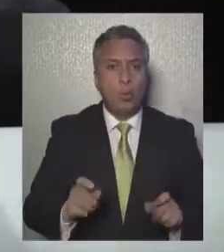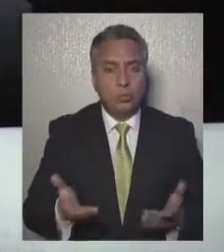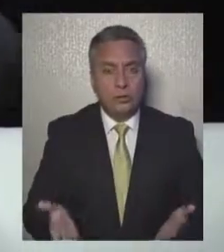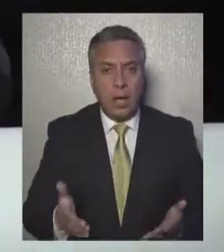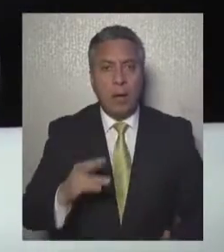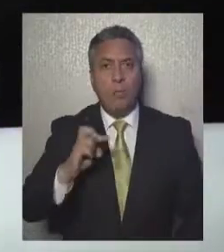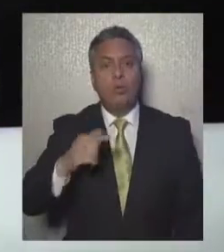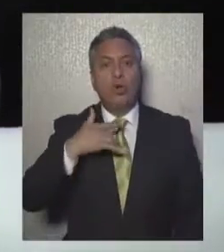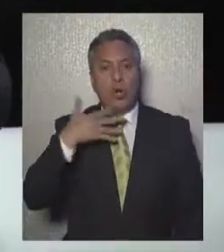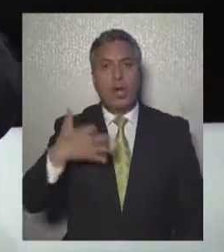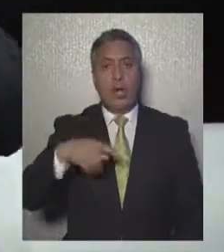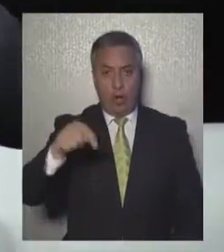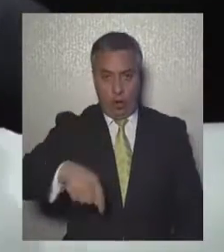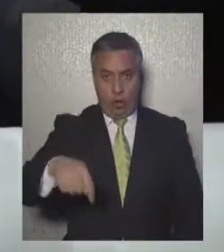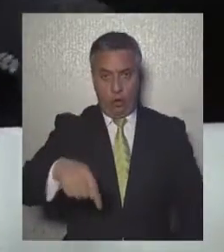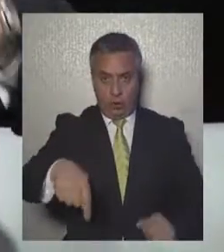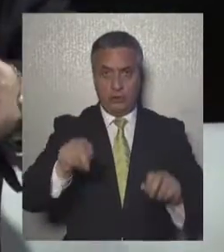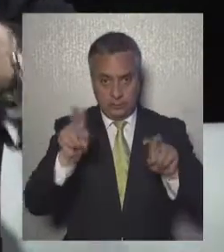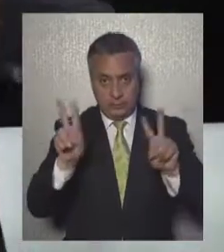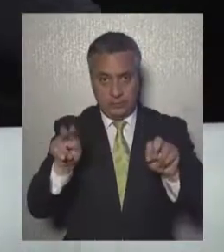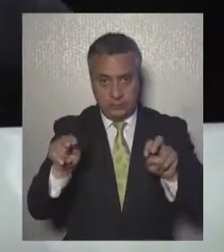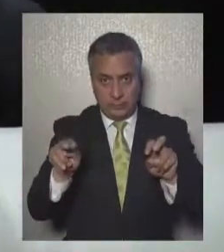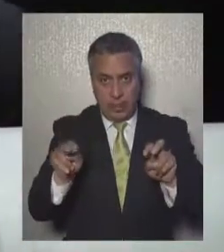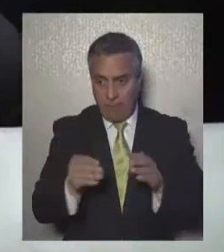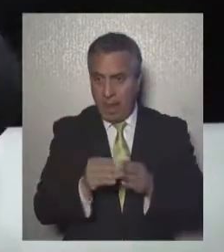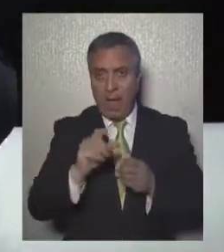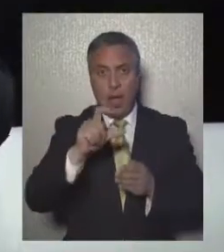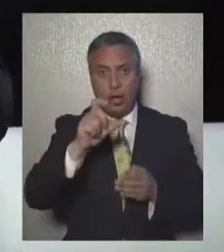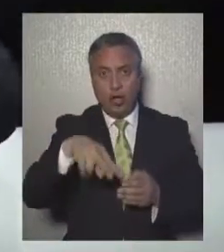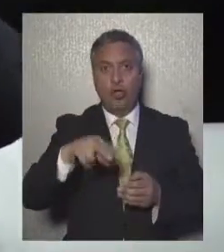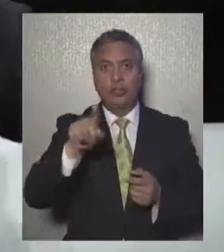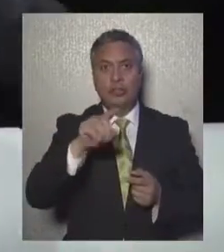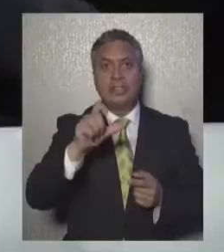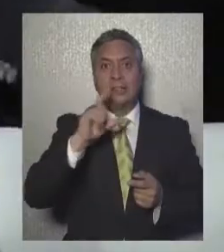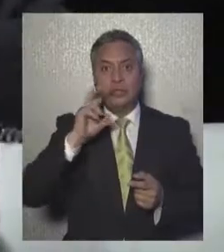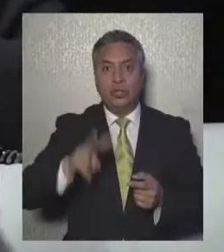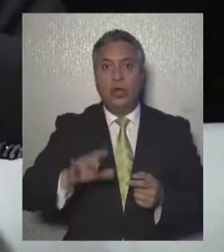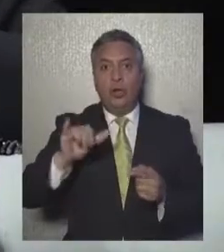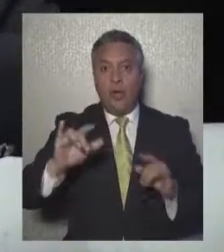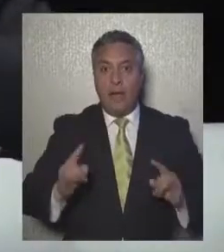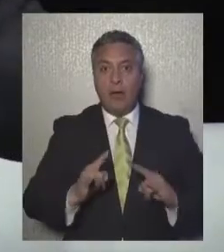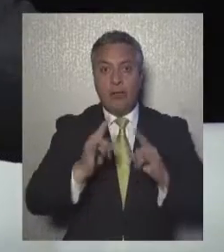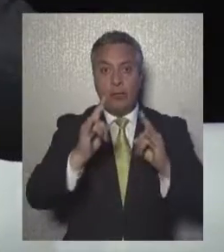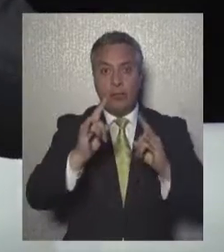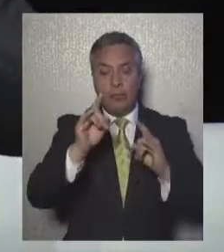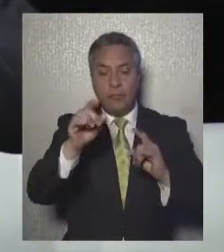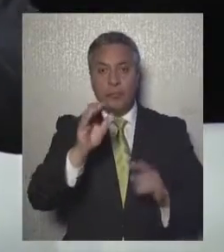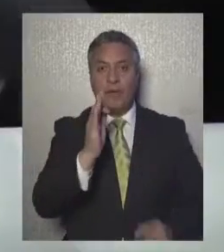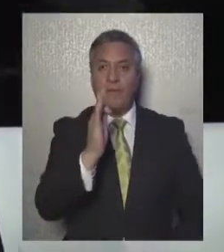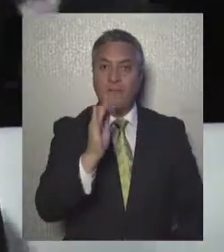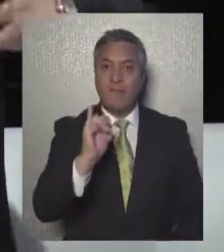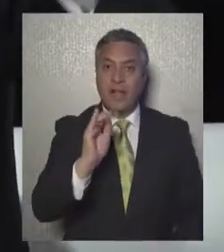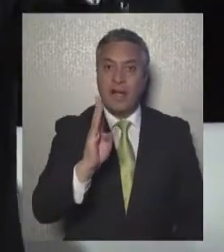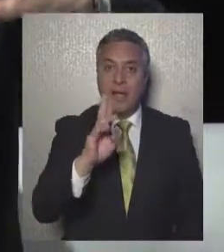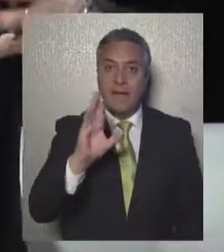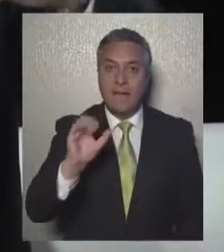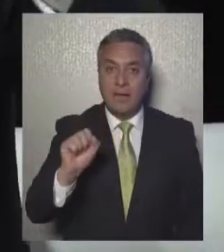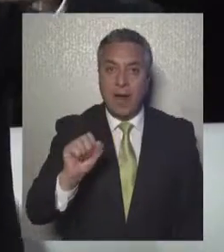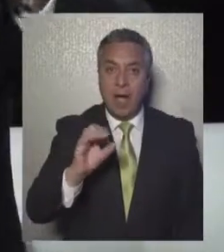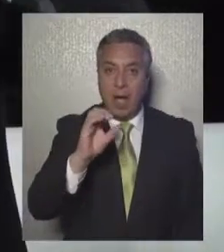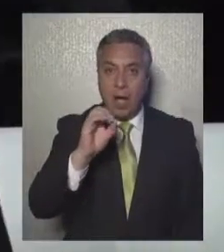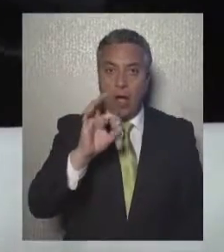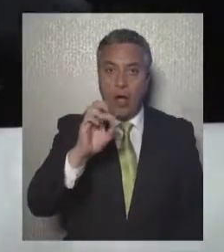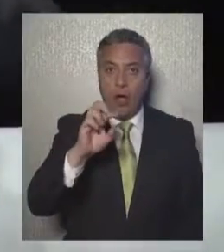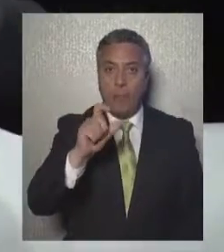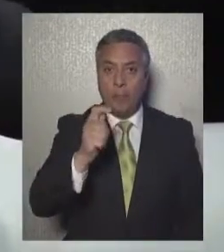día el tema de concesiones de infraestructura de fibra óptica no está en la agenda